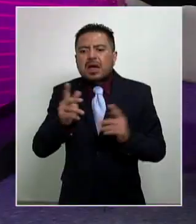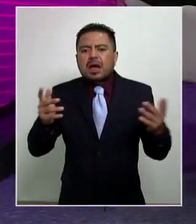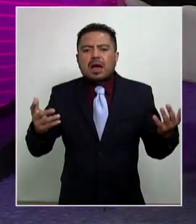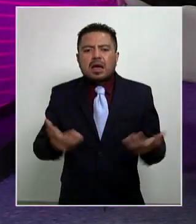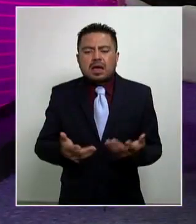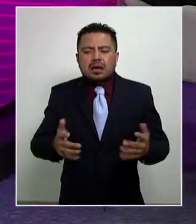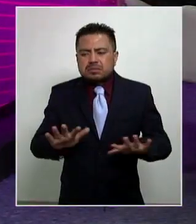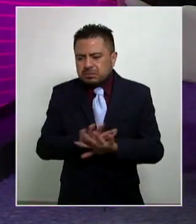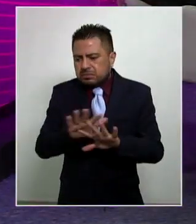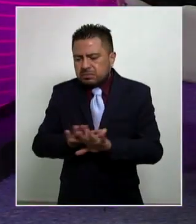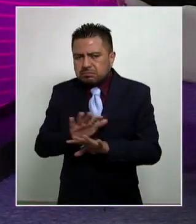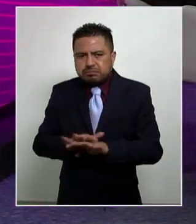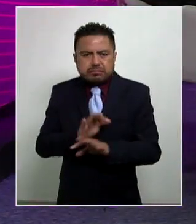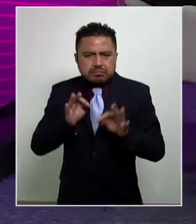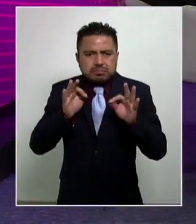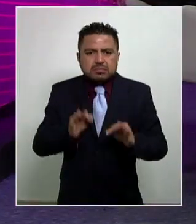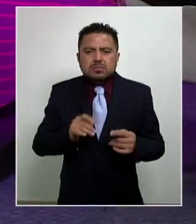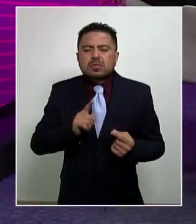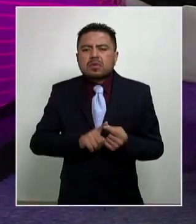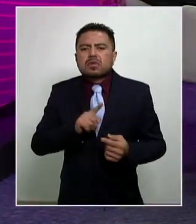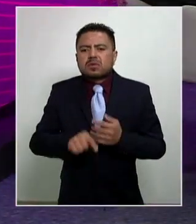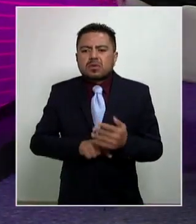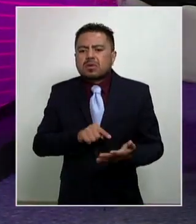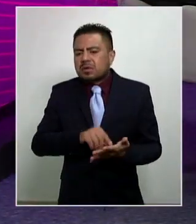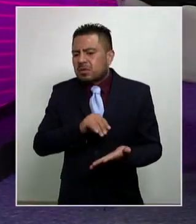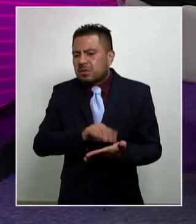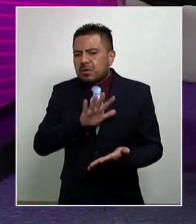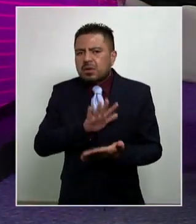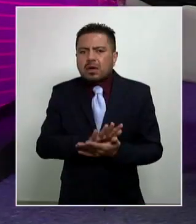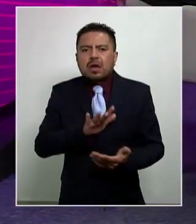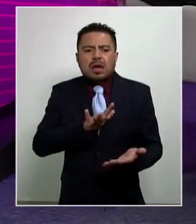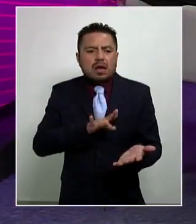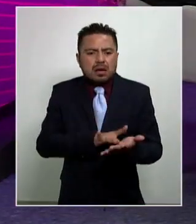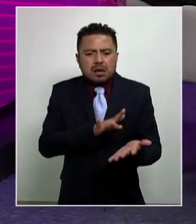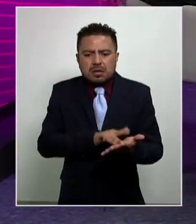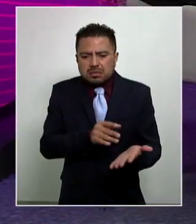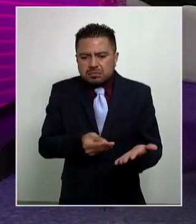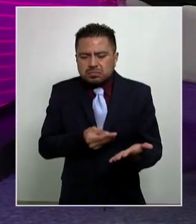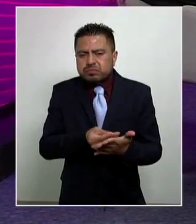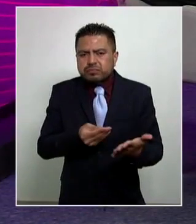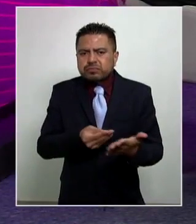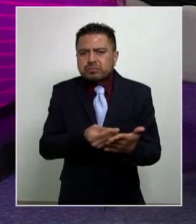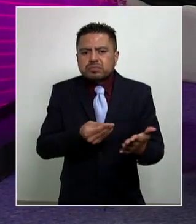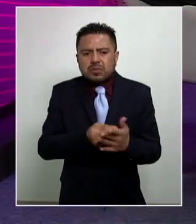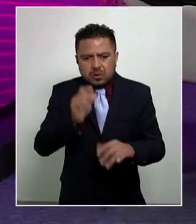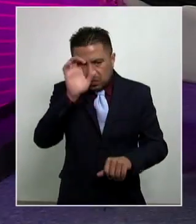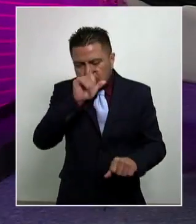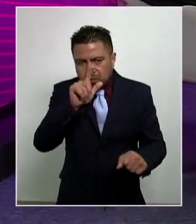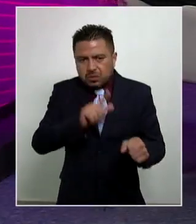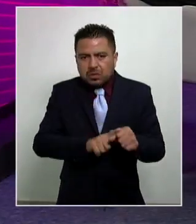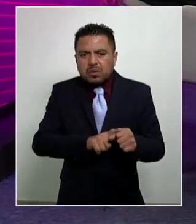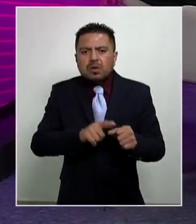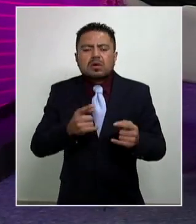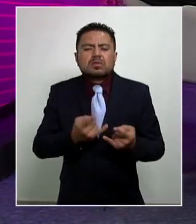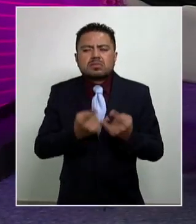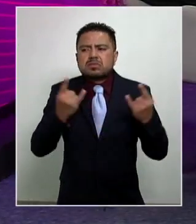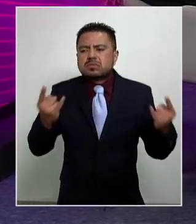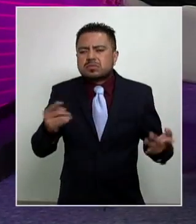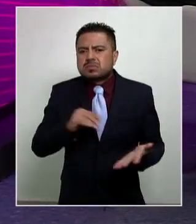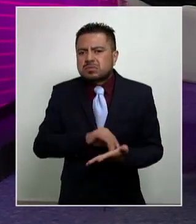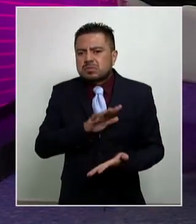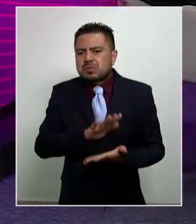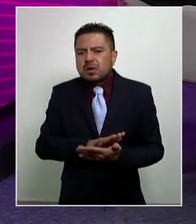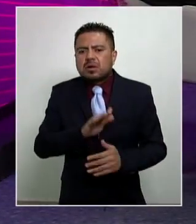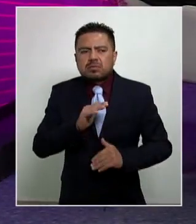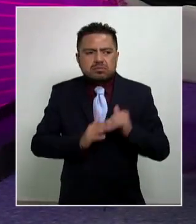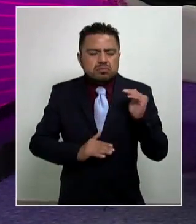hagan cambios reales y en donde se sustente los aportes a la cultura, los aportes históricos, a